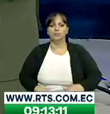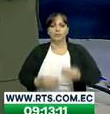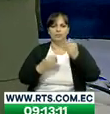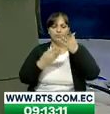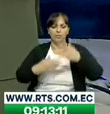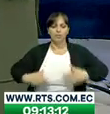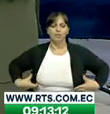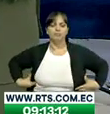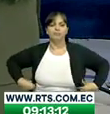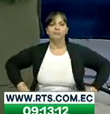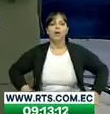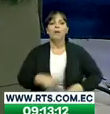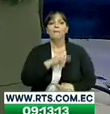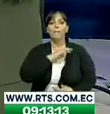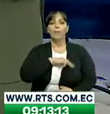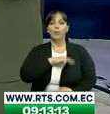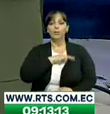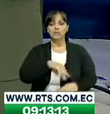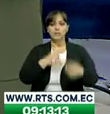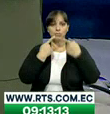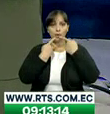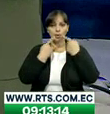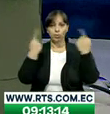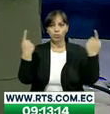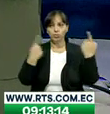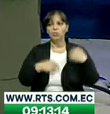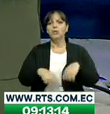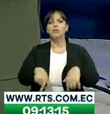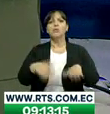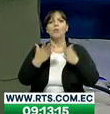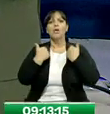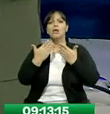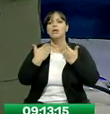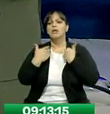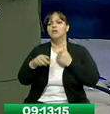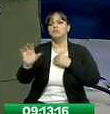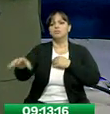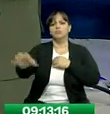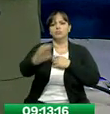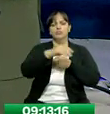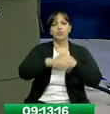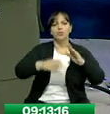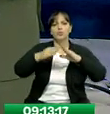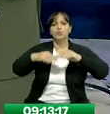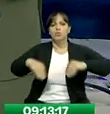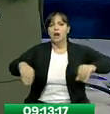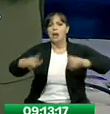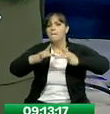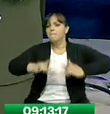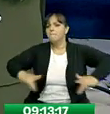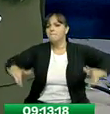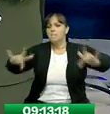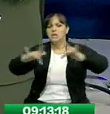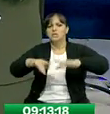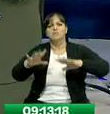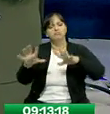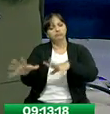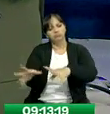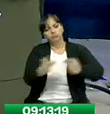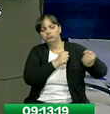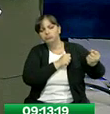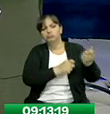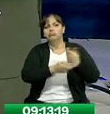rematados por el municipio de guayaquil así lo anunció el director de justicia y vigilancia del cabildo porteño por ahora se realizan